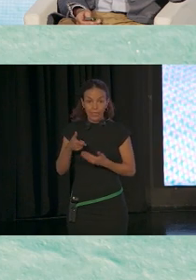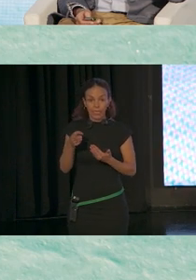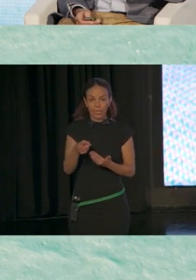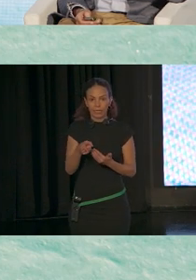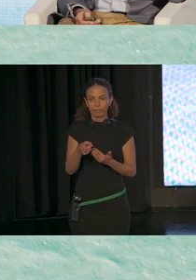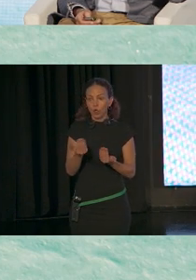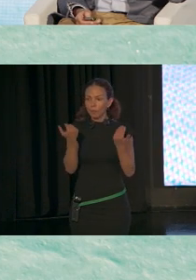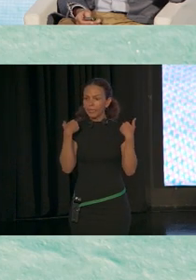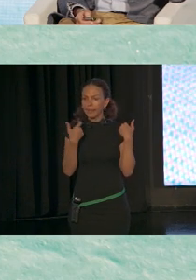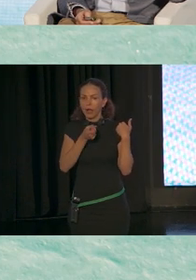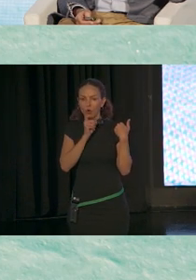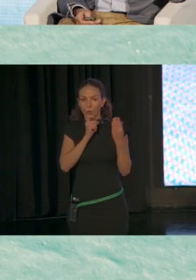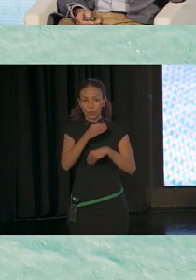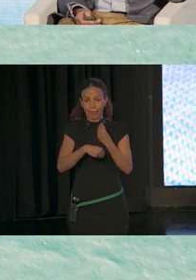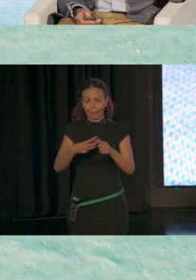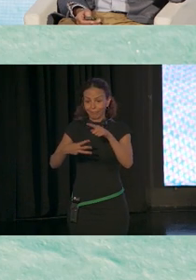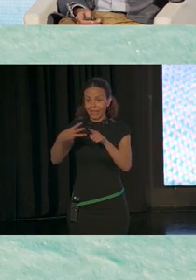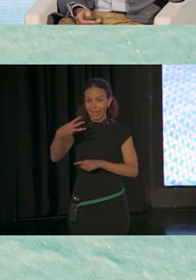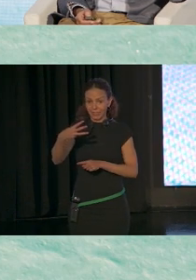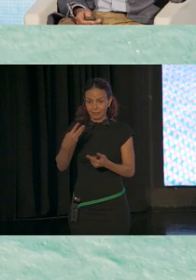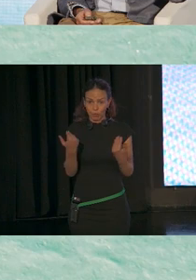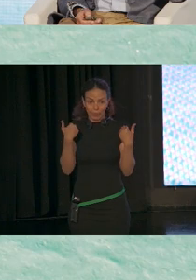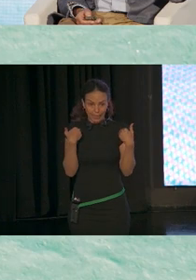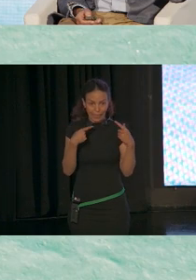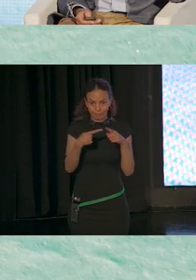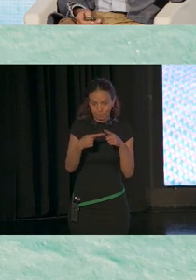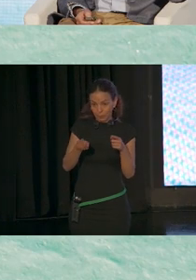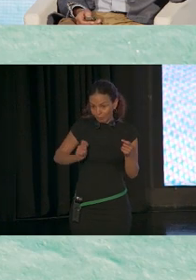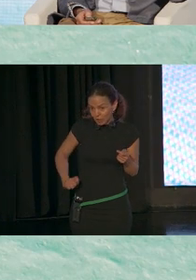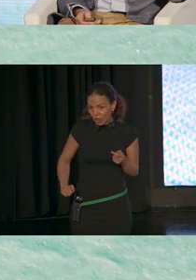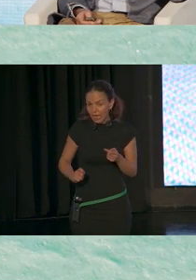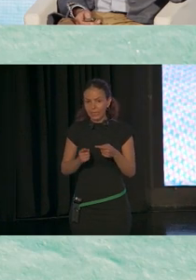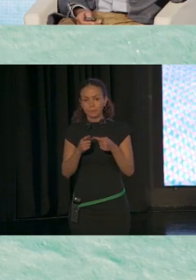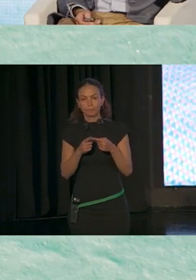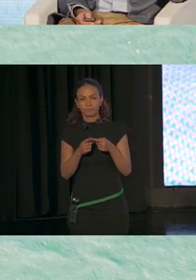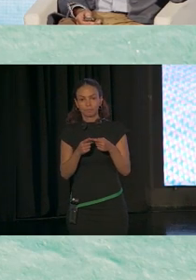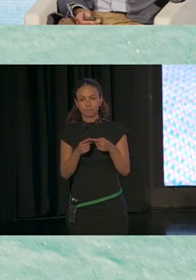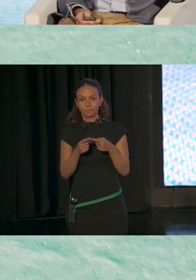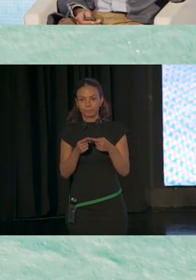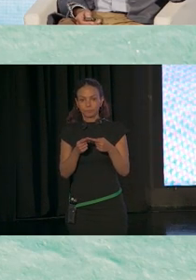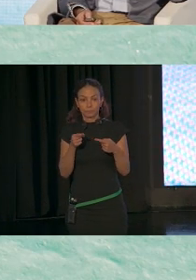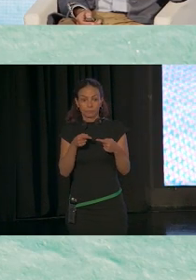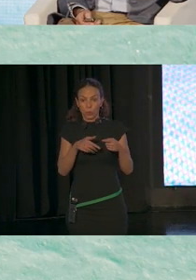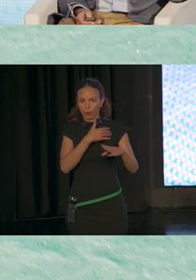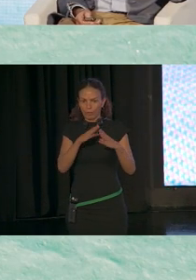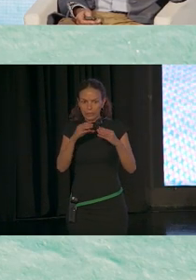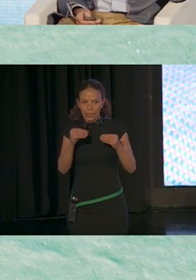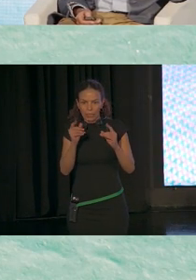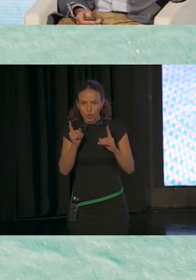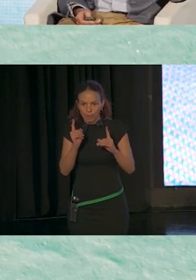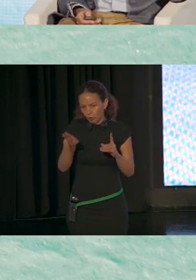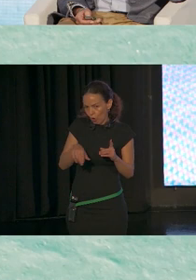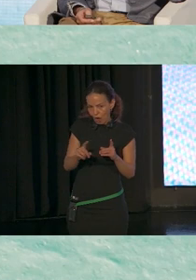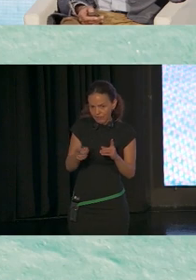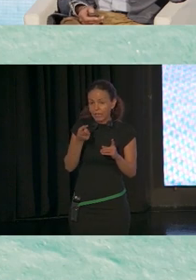Competencias. Se desarrollan sobre todo tres tipos de competencias. Están las profesionales, que no necesariamente vienen de la universidad, muchas veces se